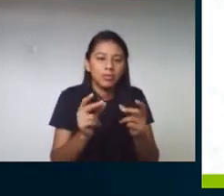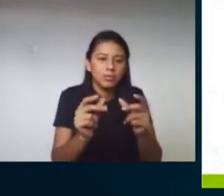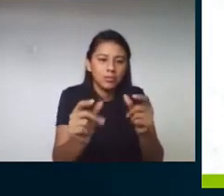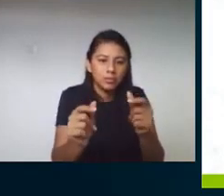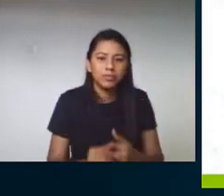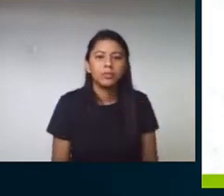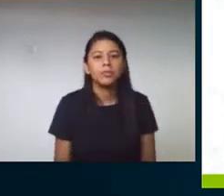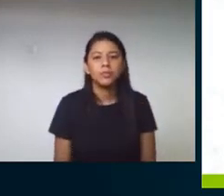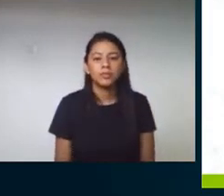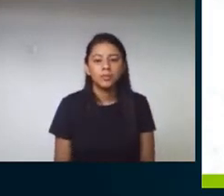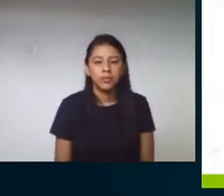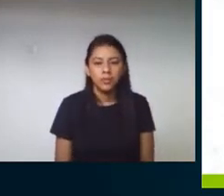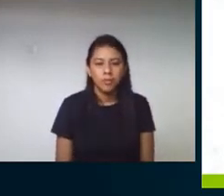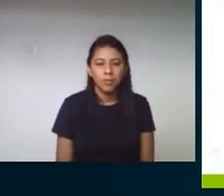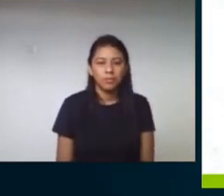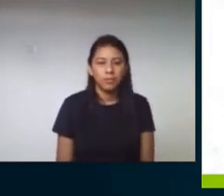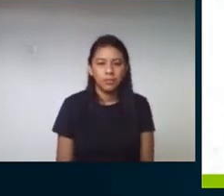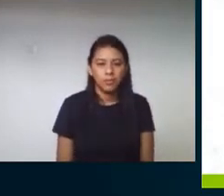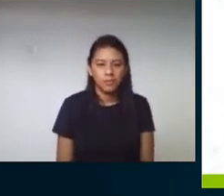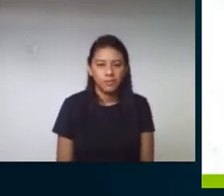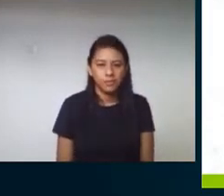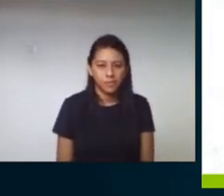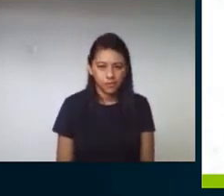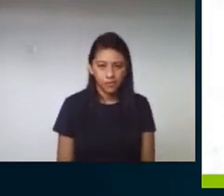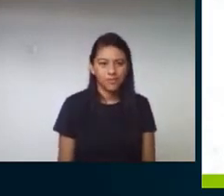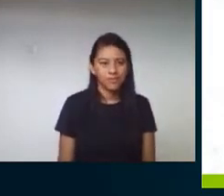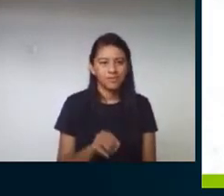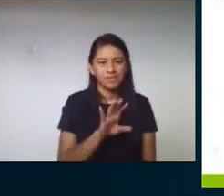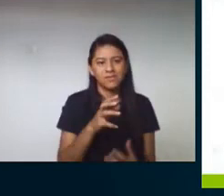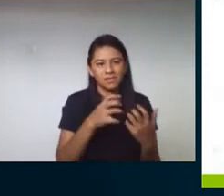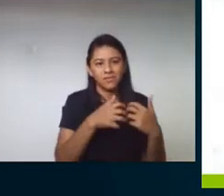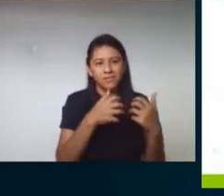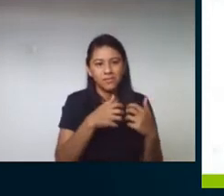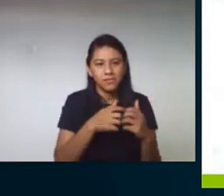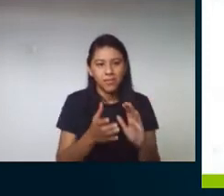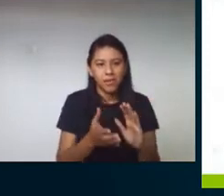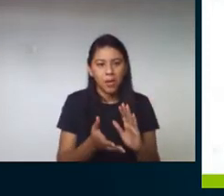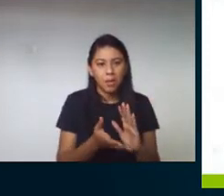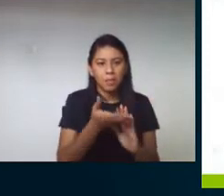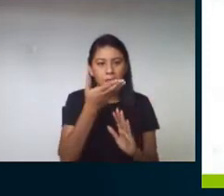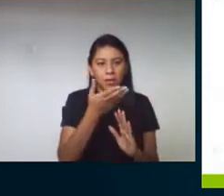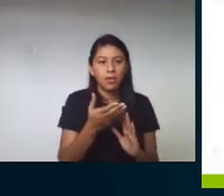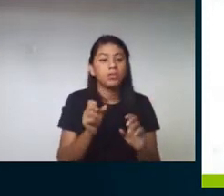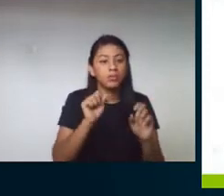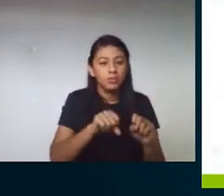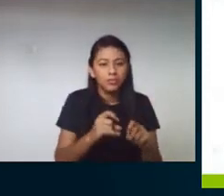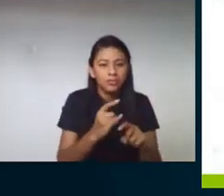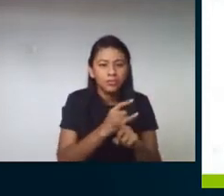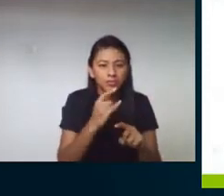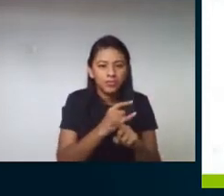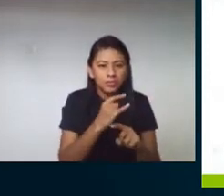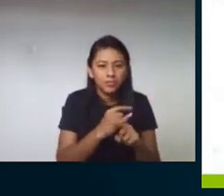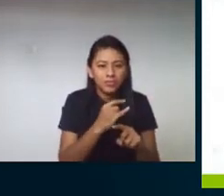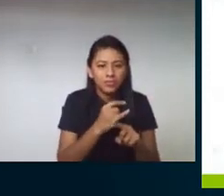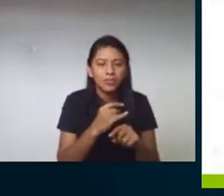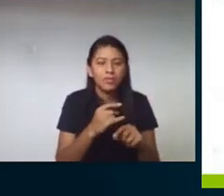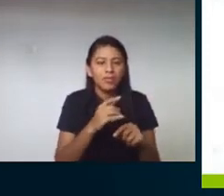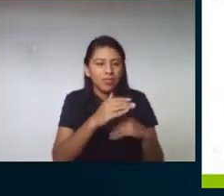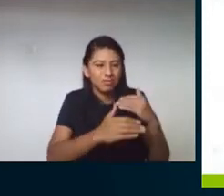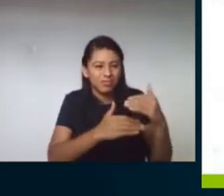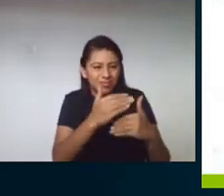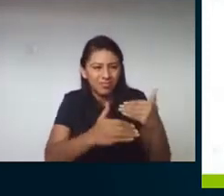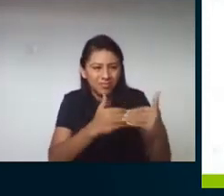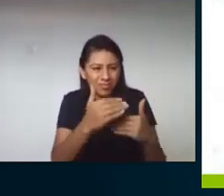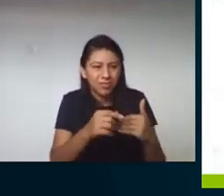con un funcionamiento óptimo implementando agitadores tipo Rushton convencionales, pero en diferentes etapas del proceso? ¿O se